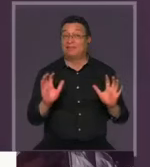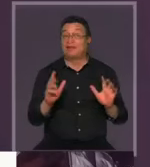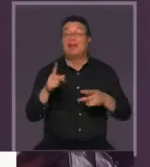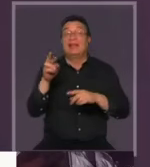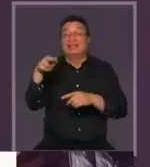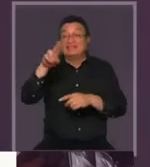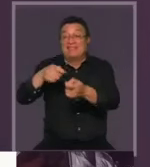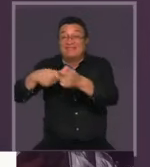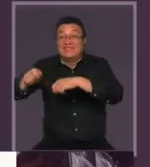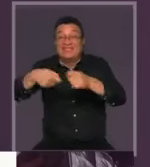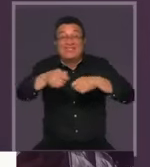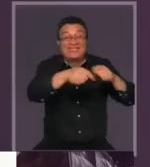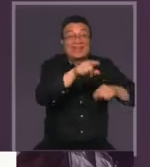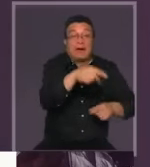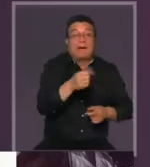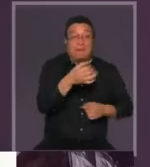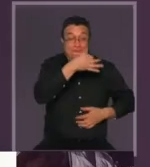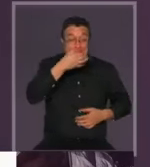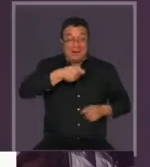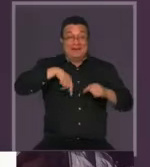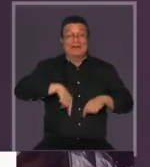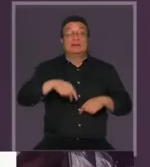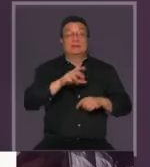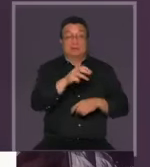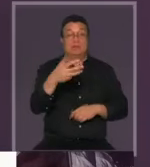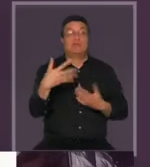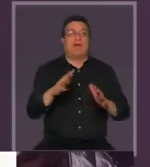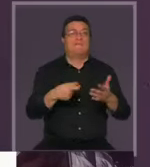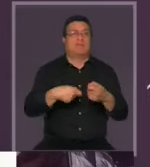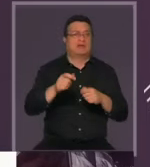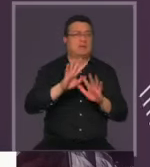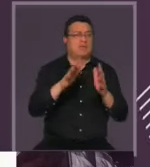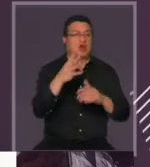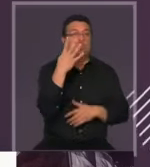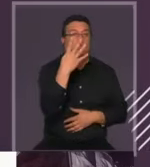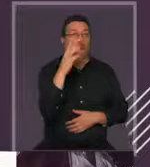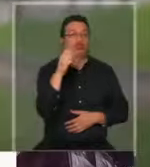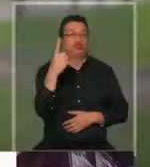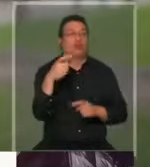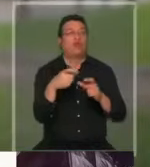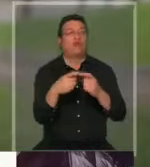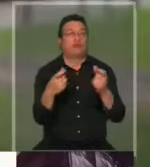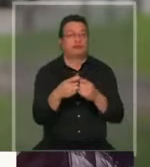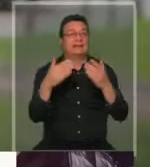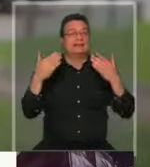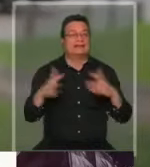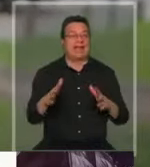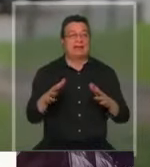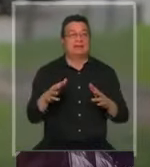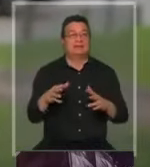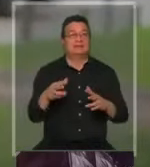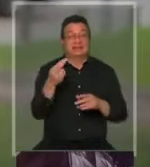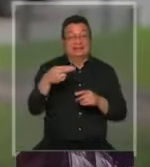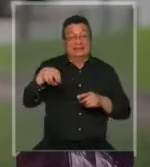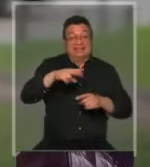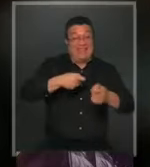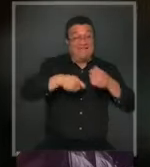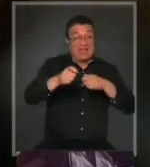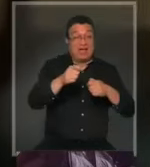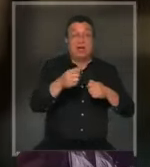revendedores consultados por reportajes Tele13 se vendieron al menos 401 boletos. La reventa de entradas no es un